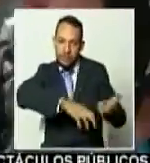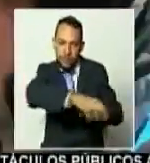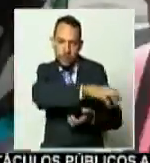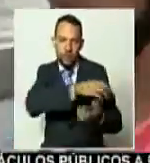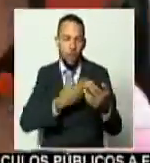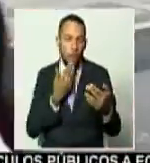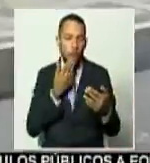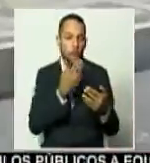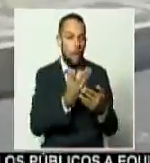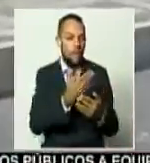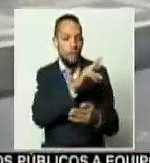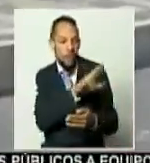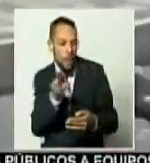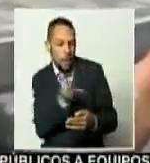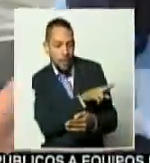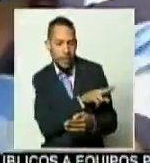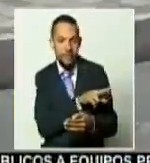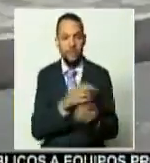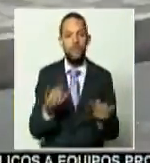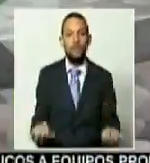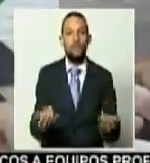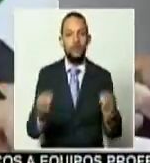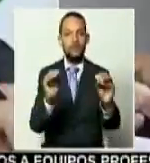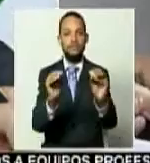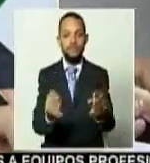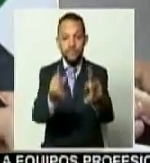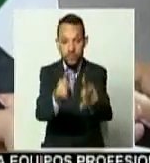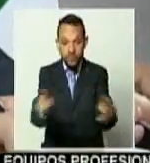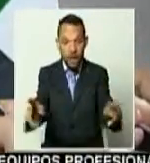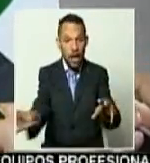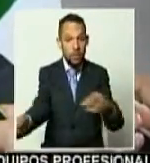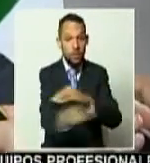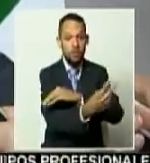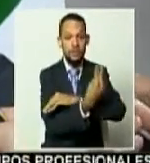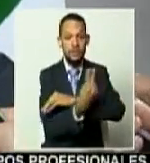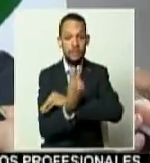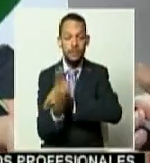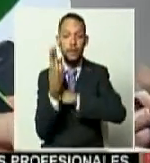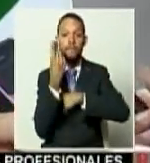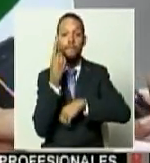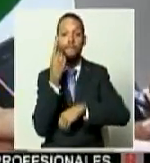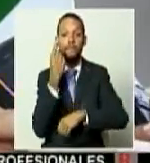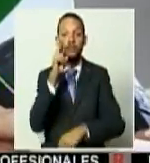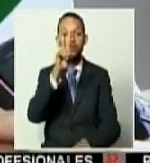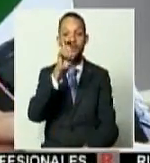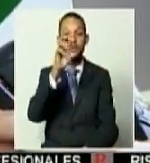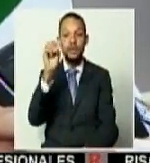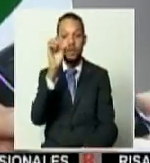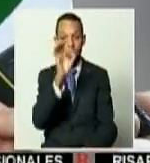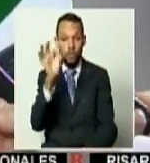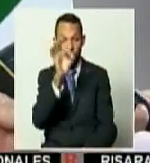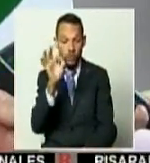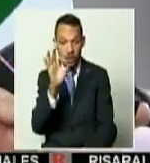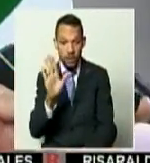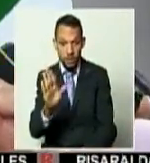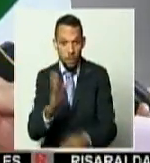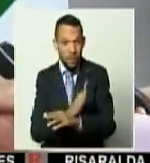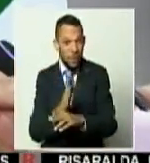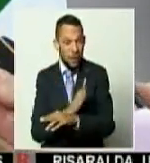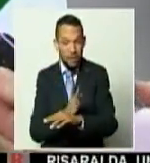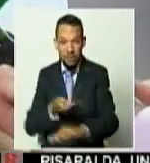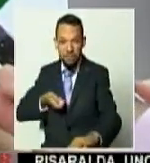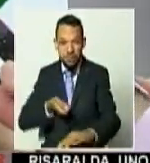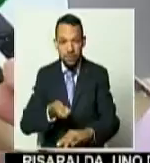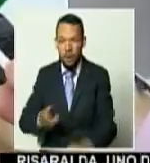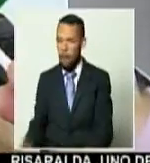reinicio de esta restricción. Hoy tengo que decirle a la ciudadanía que cerca del 70% de los homicidios que hoy se realizan en la ciudad,